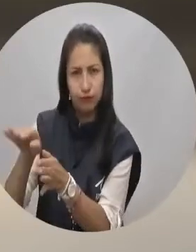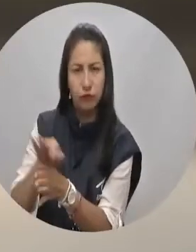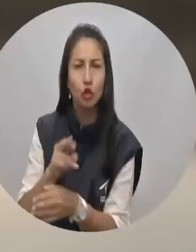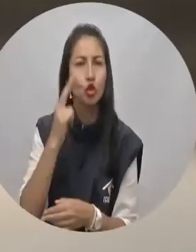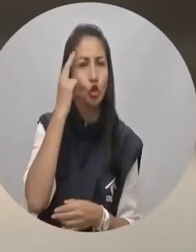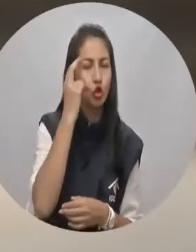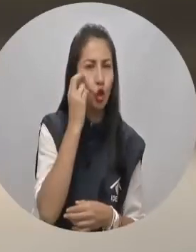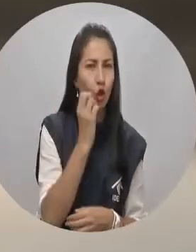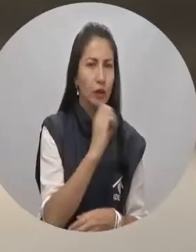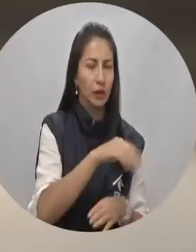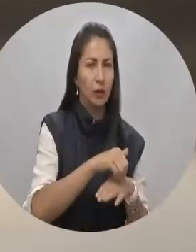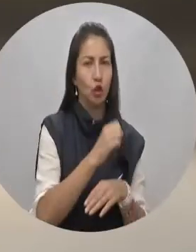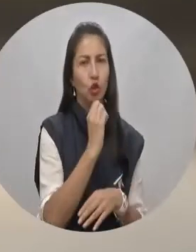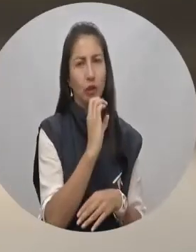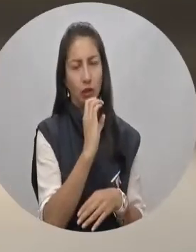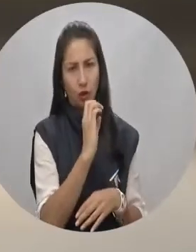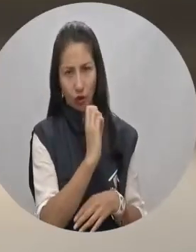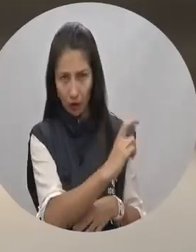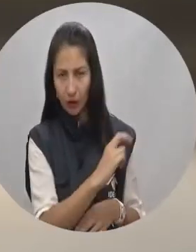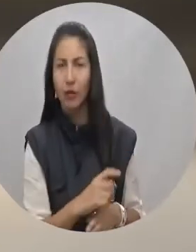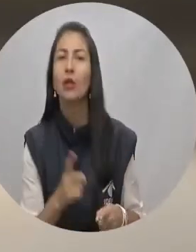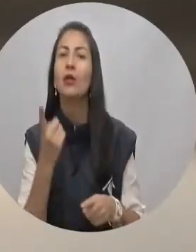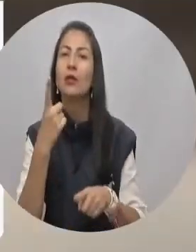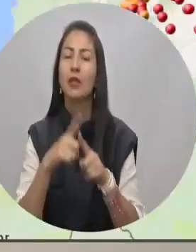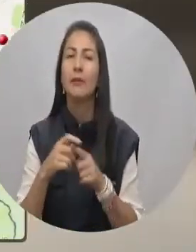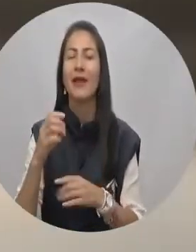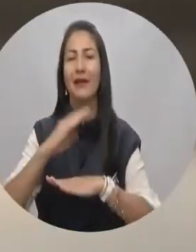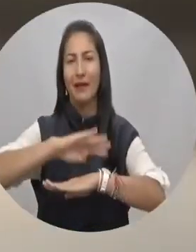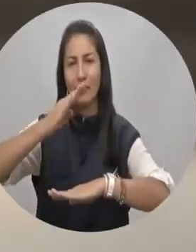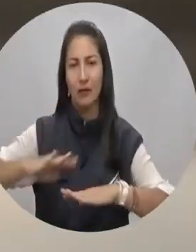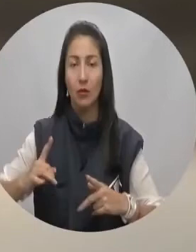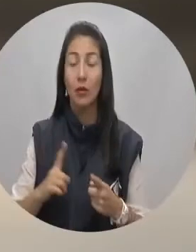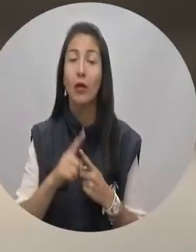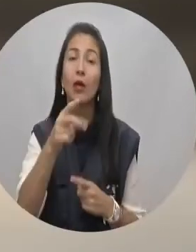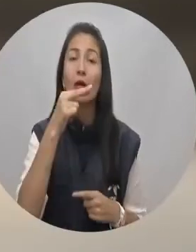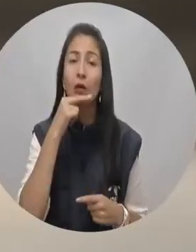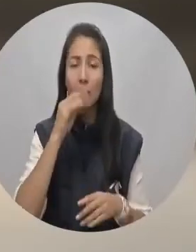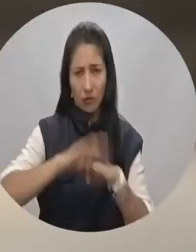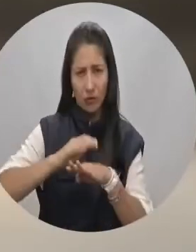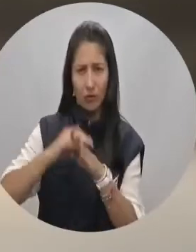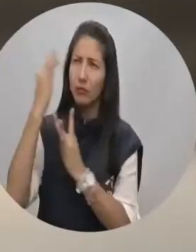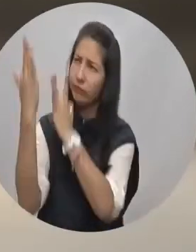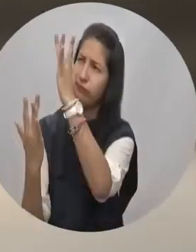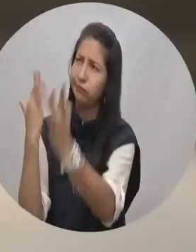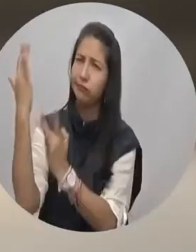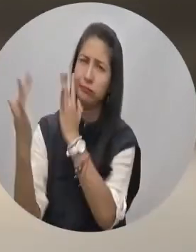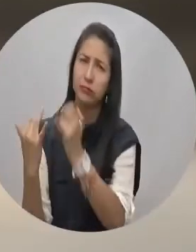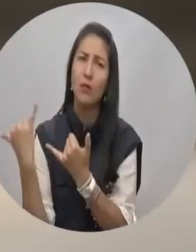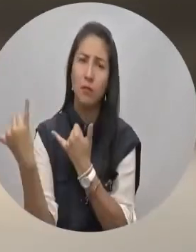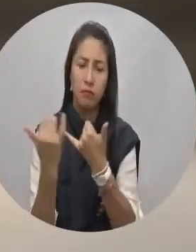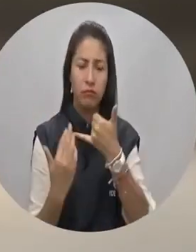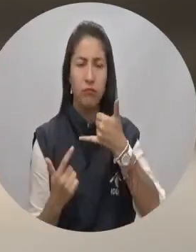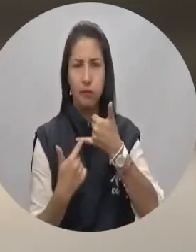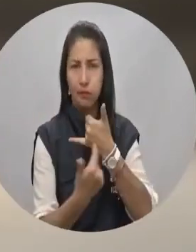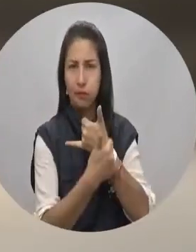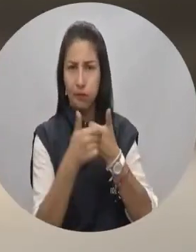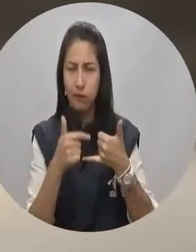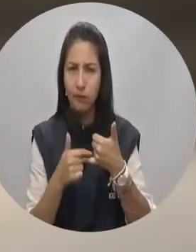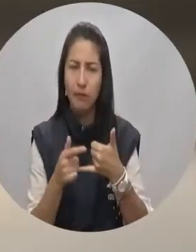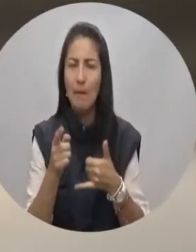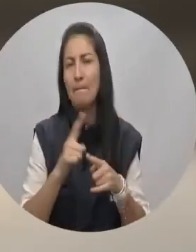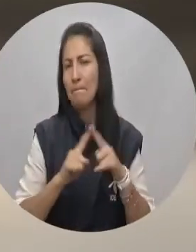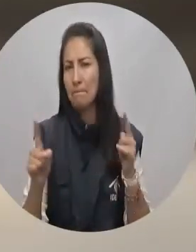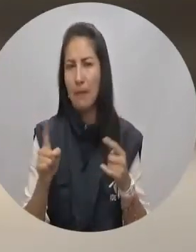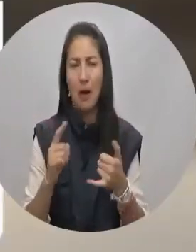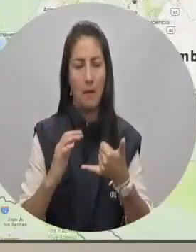del Chocó y en la zona centro y occidental de Antioquia. Alerta roja por incendios forestales en algunas zonas del territorio nacional con excepción